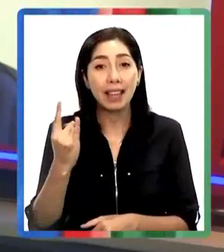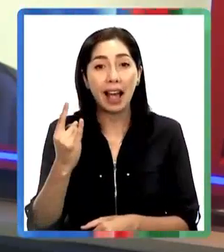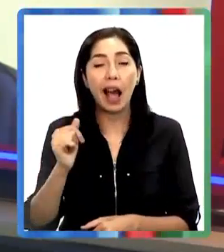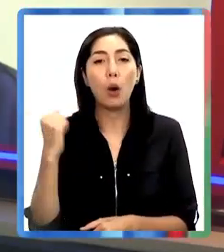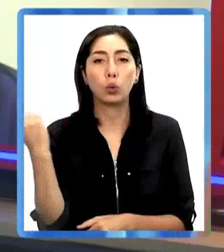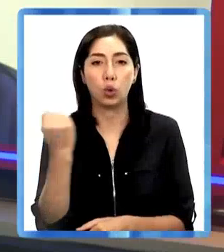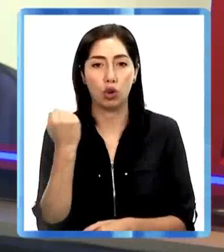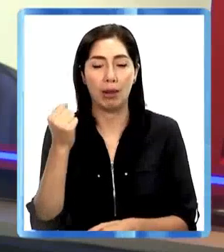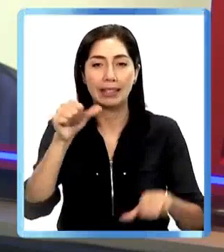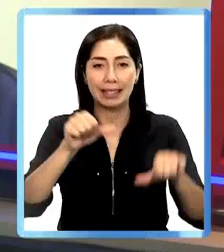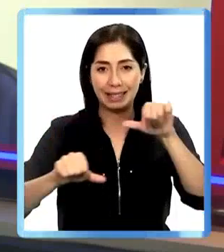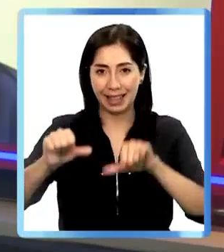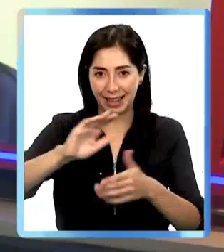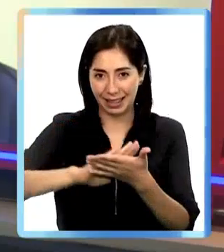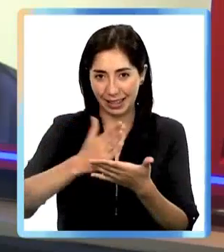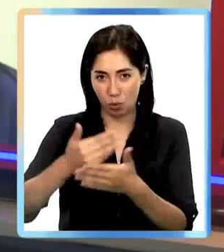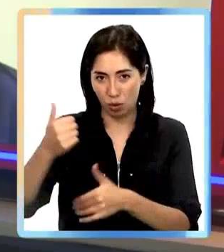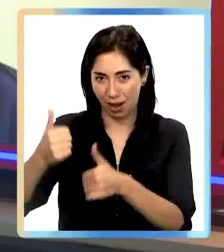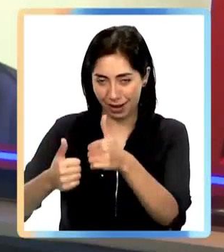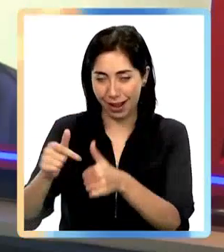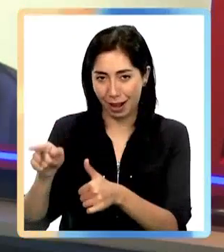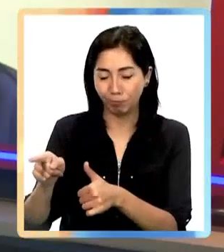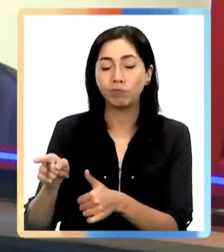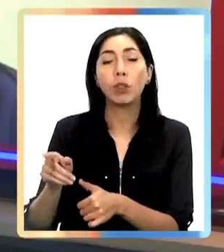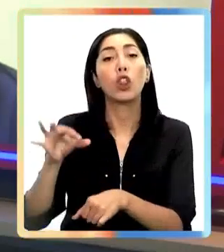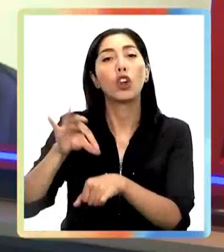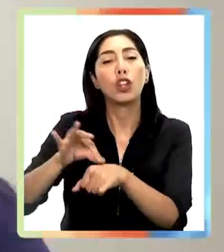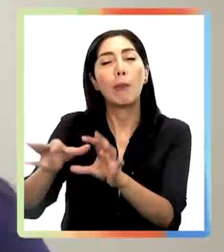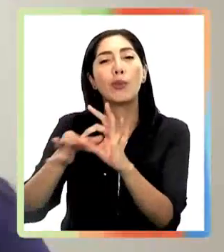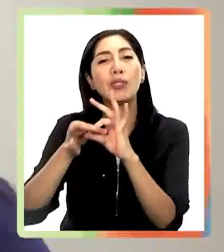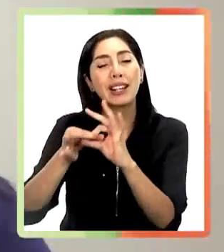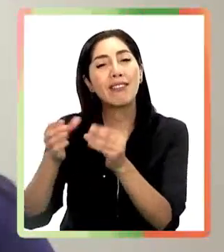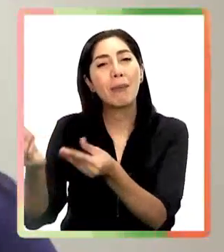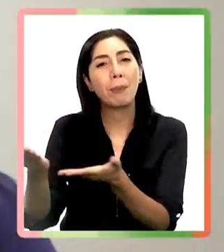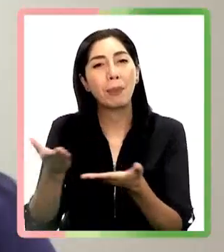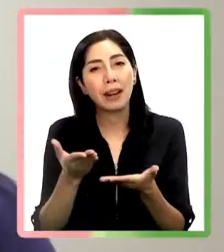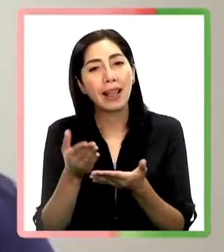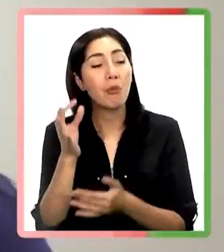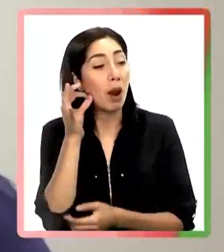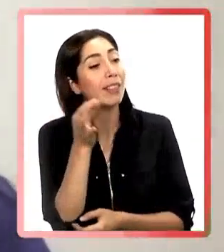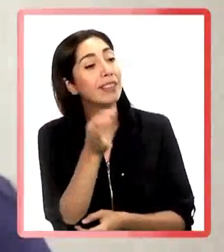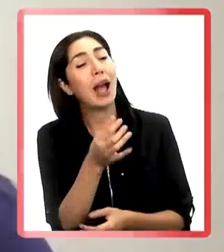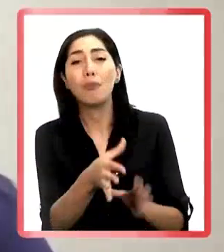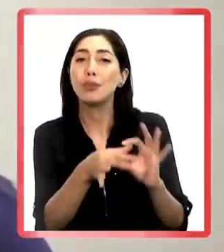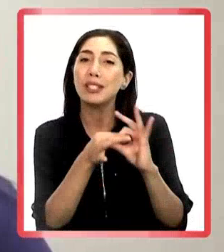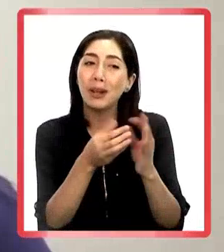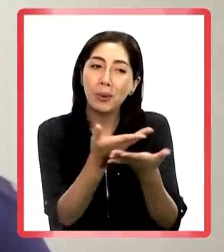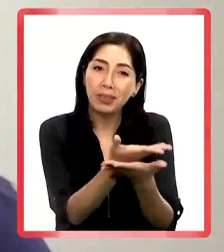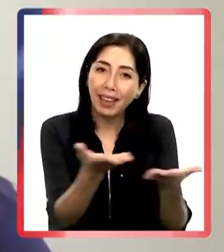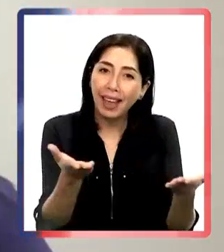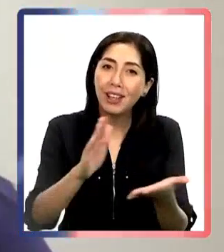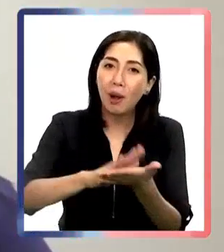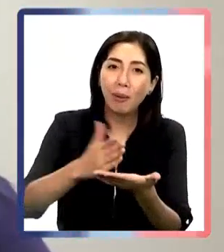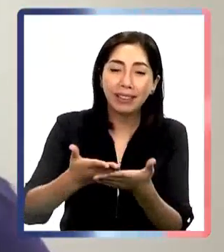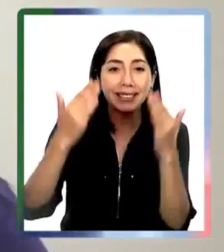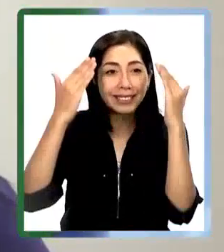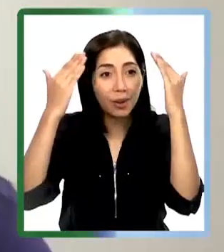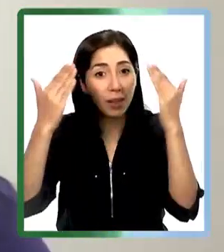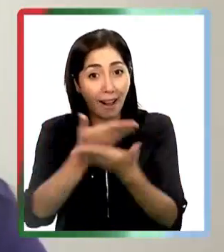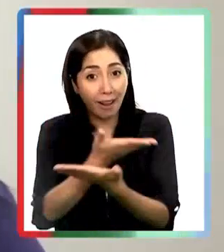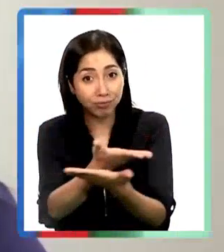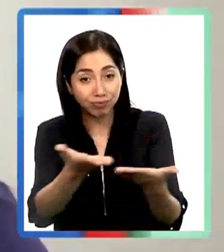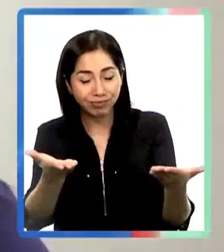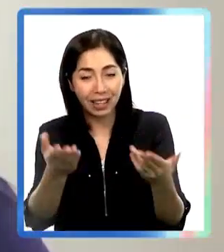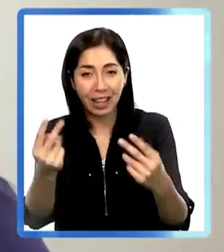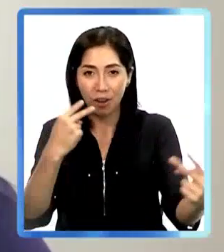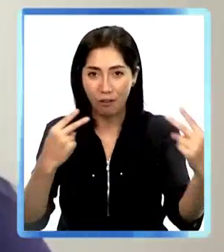Universidad Autónoma. Doctora, muchas gracias por conversar con las regiones y bienvenida. No, muchas gracias a usted. ¿Cómo está? Gusto saludarle y también a todos quienes